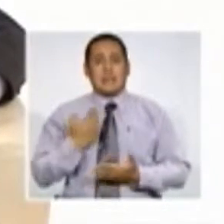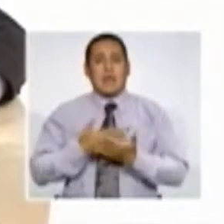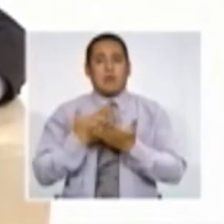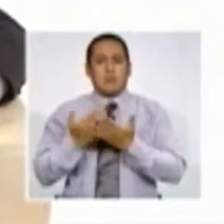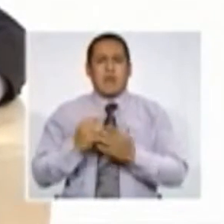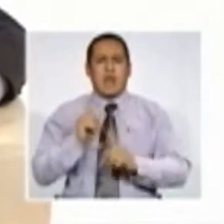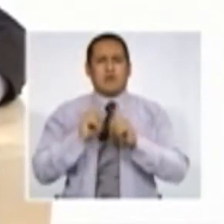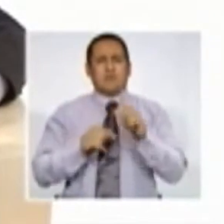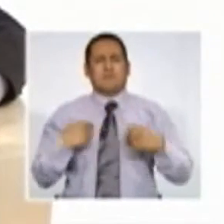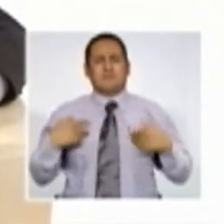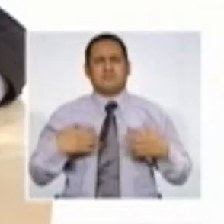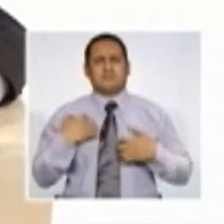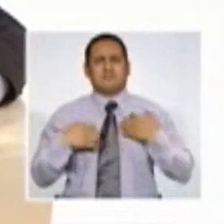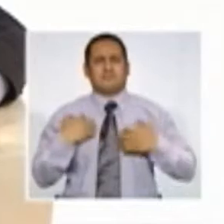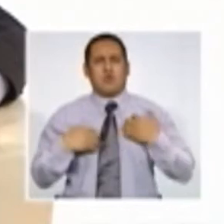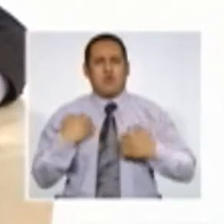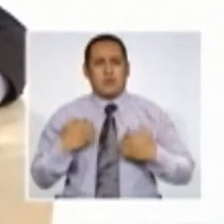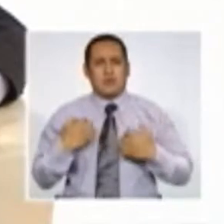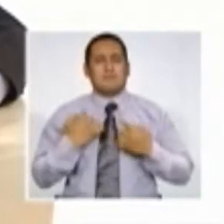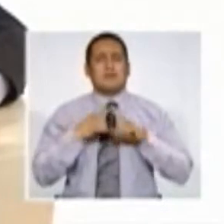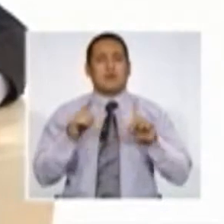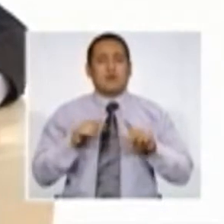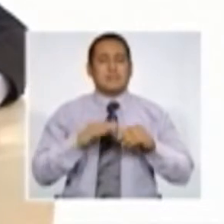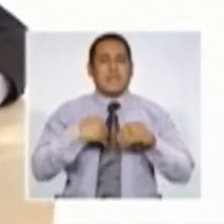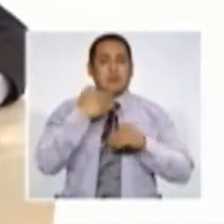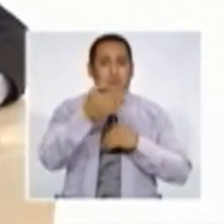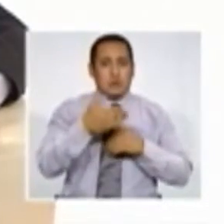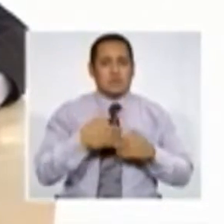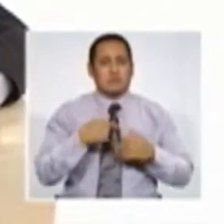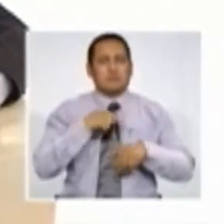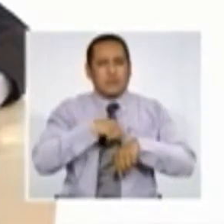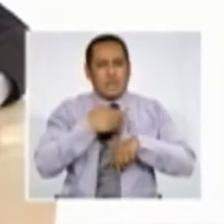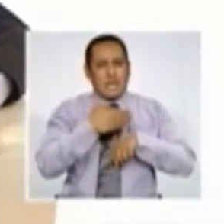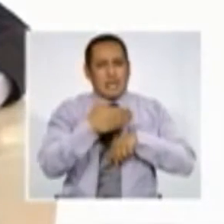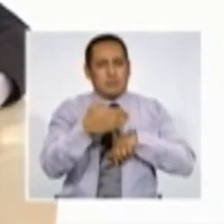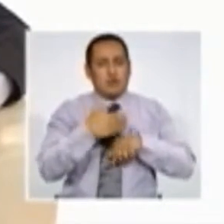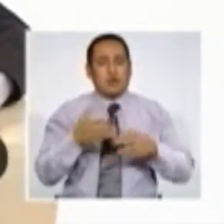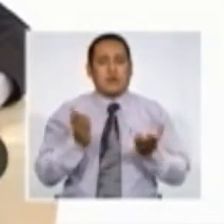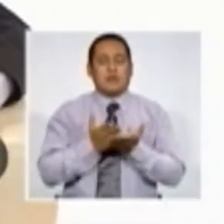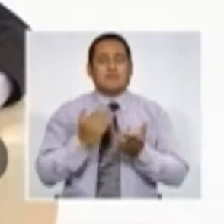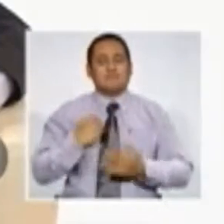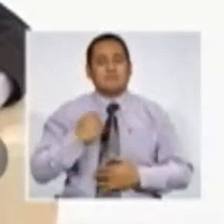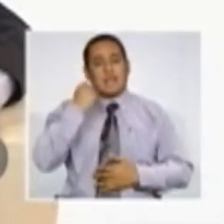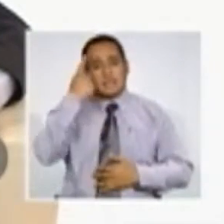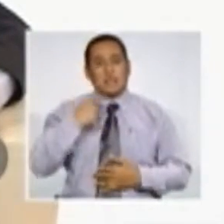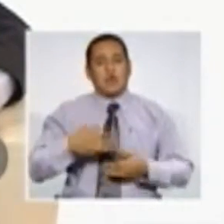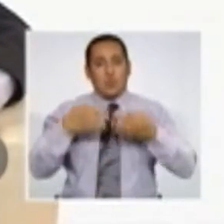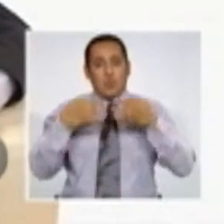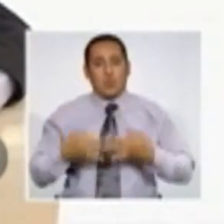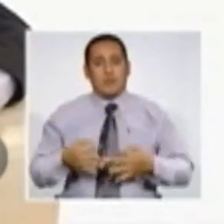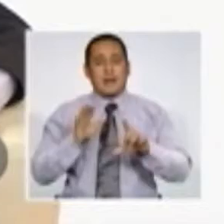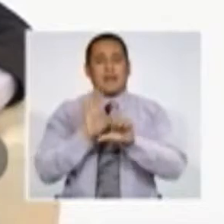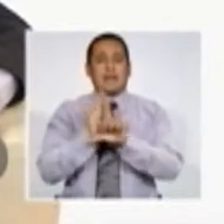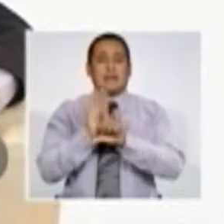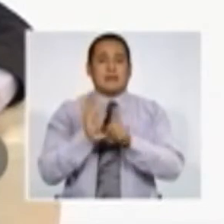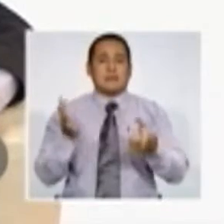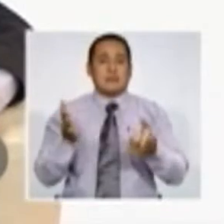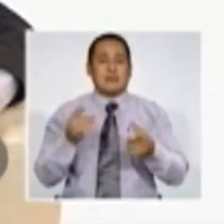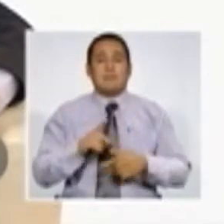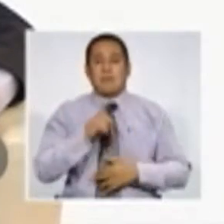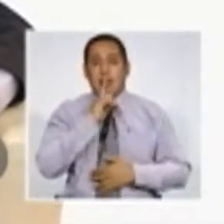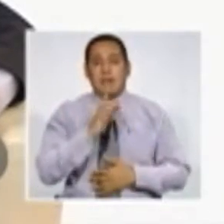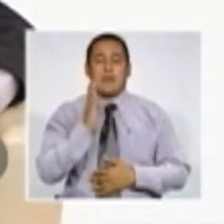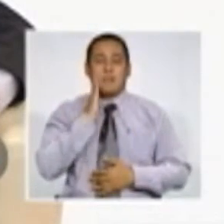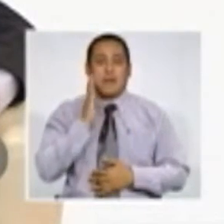al principio la cuestionaron, luego los colegios han entendido de que no hay forma, ¿no? Hay que cumplir la ley y los